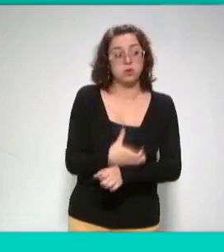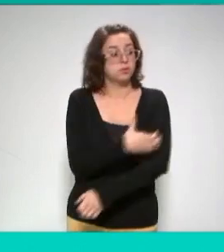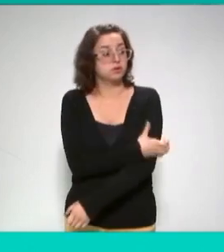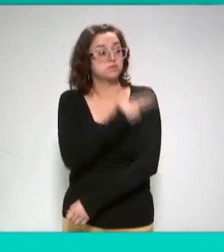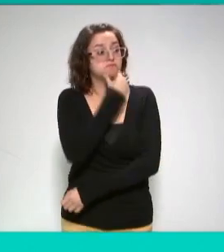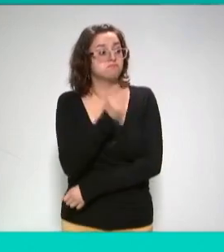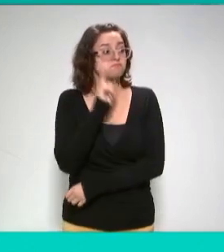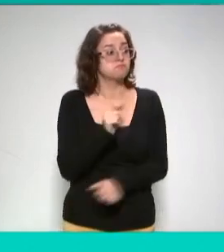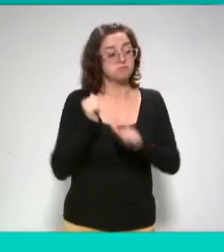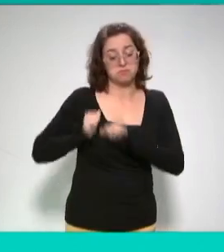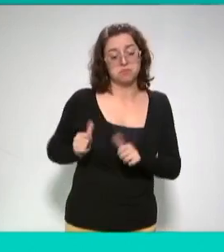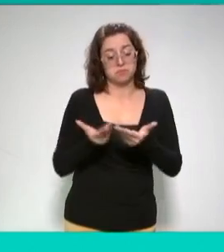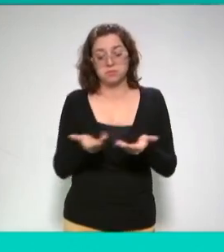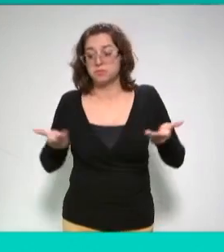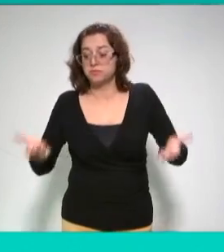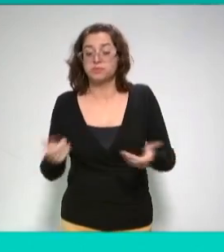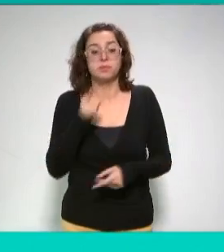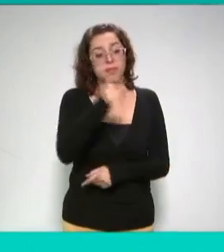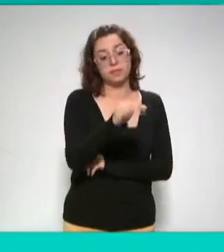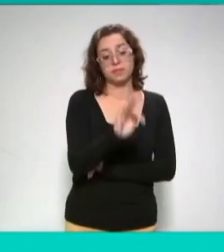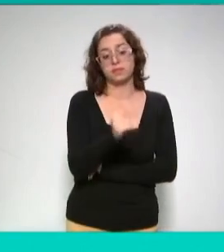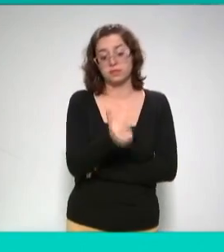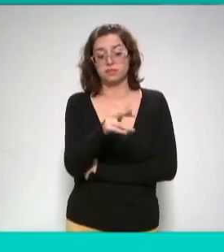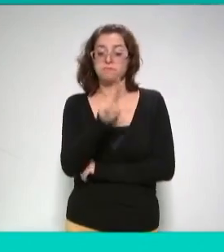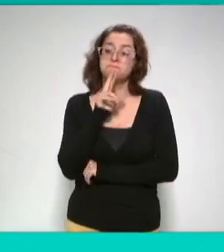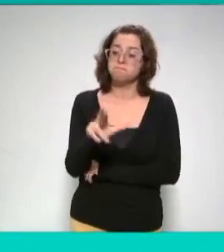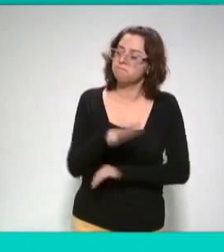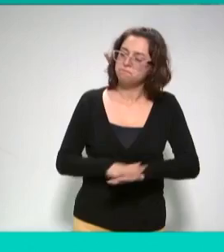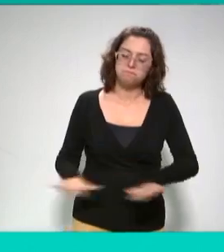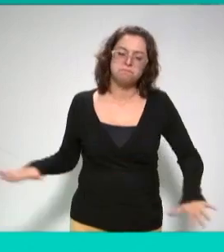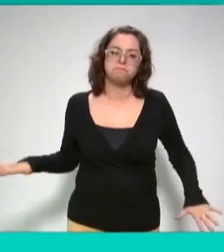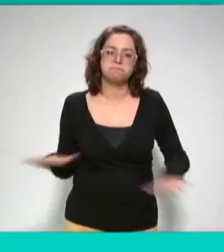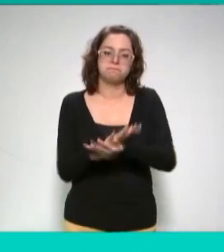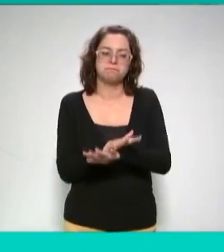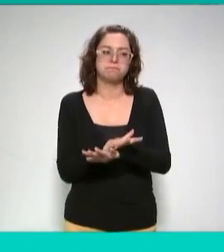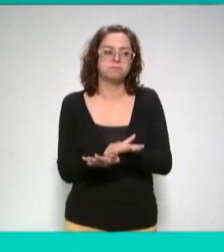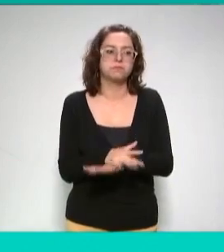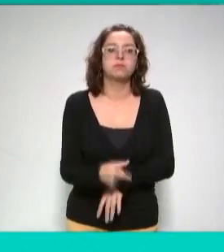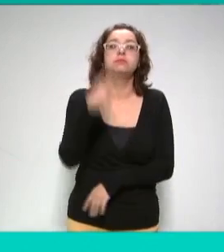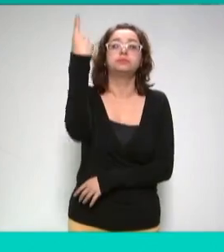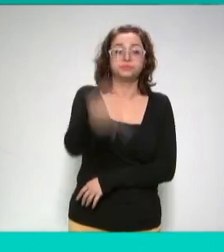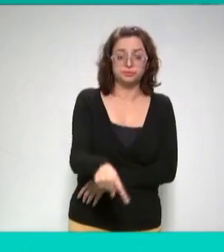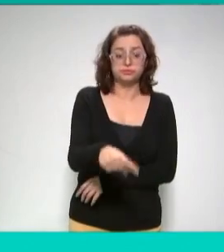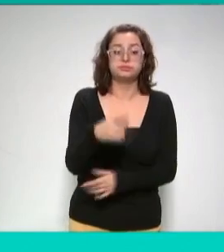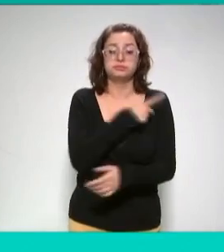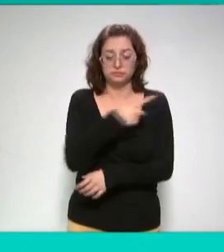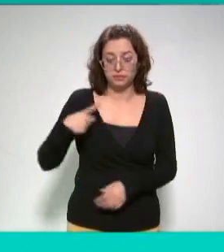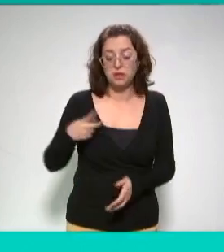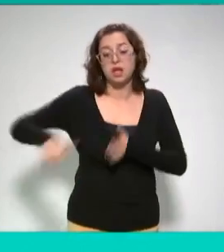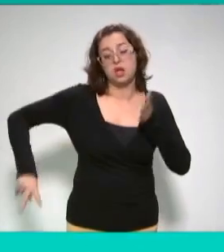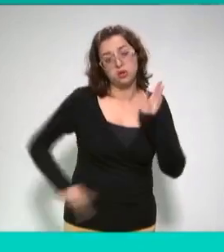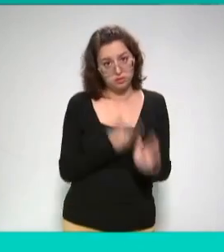comisionadas y comisionados, modificar la respuesta emitida por la Fiscalía General de la República a instruirle que realice una